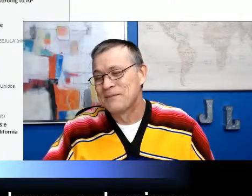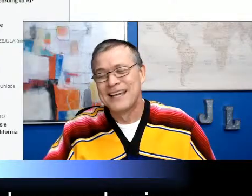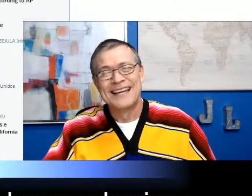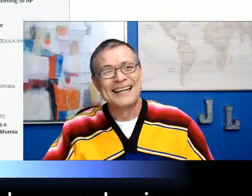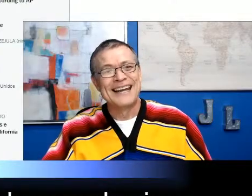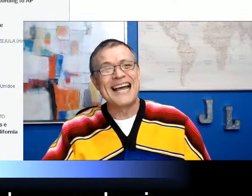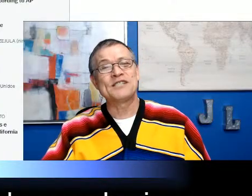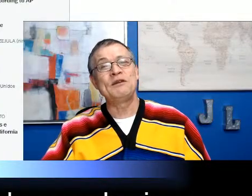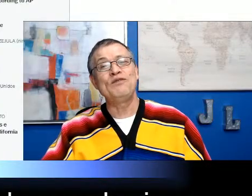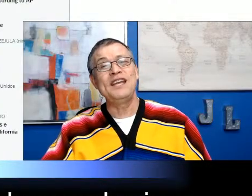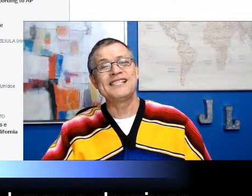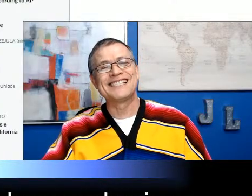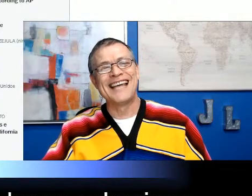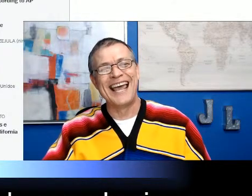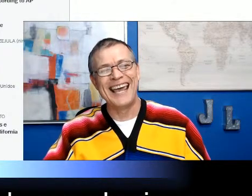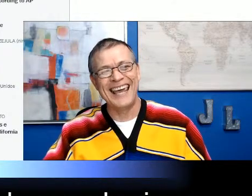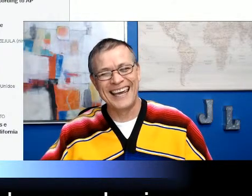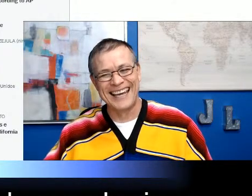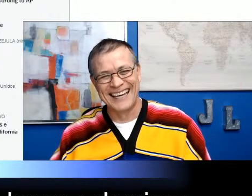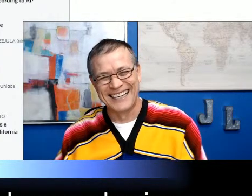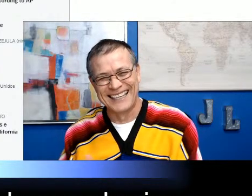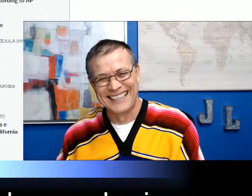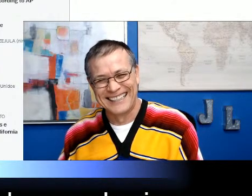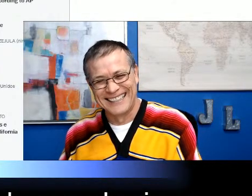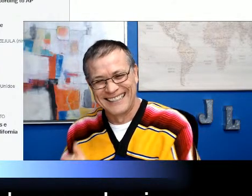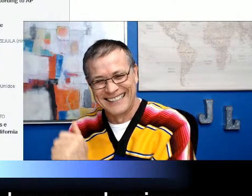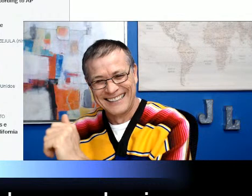taradas. Las fifís.